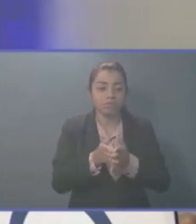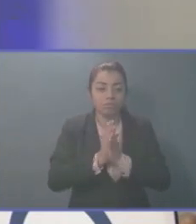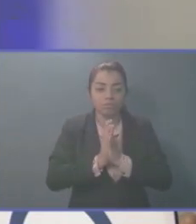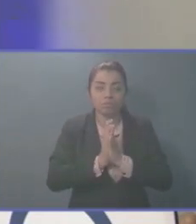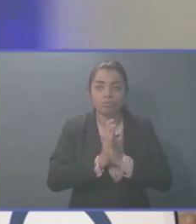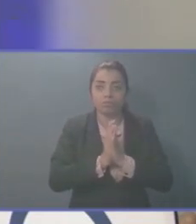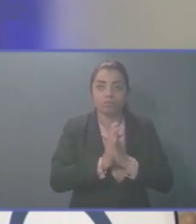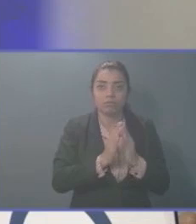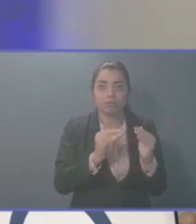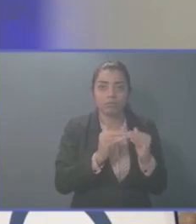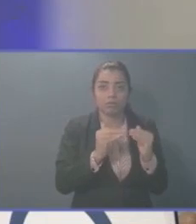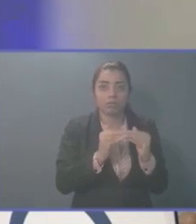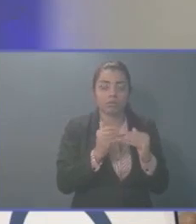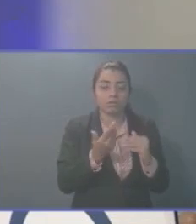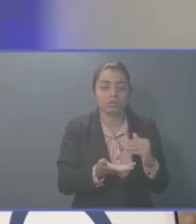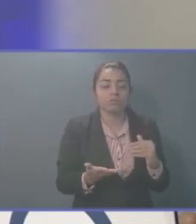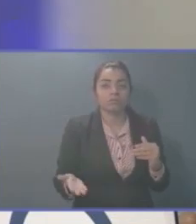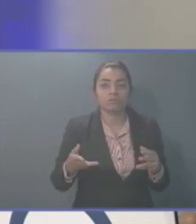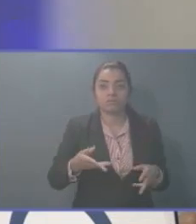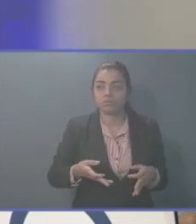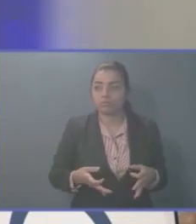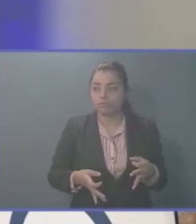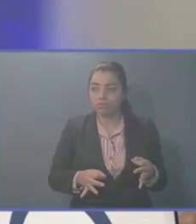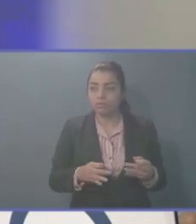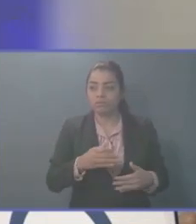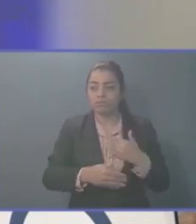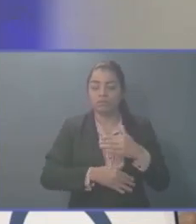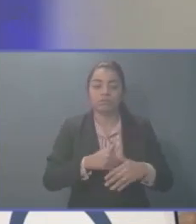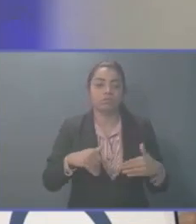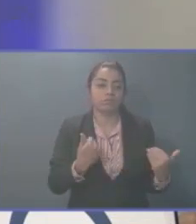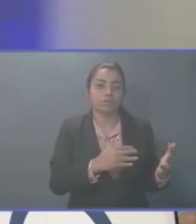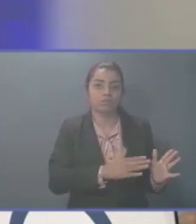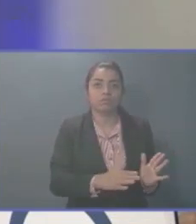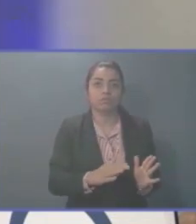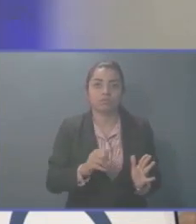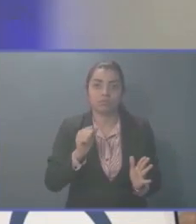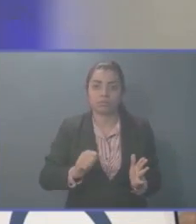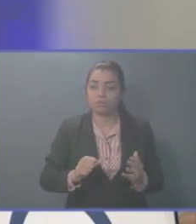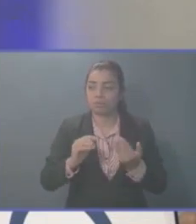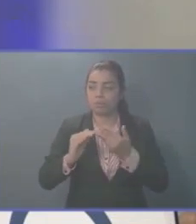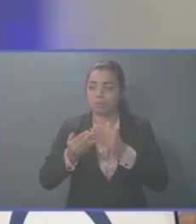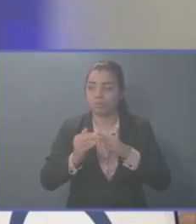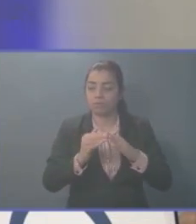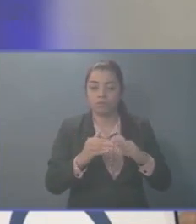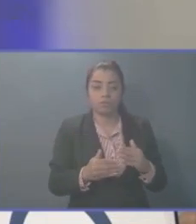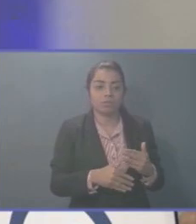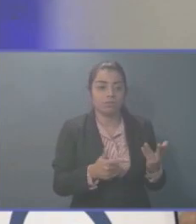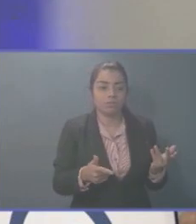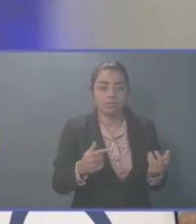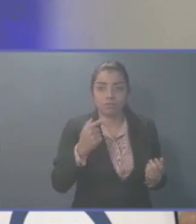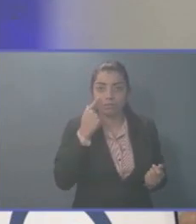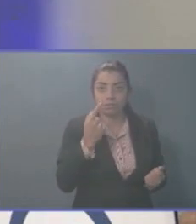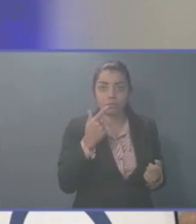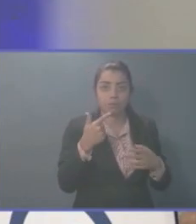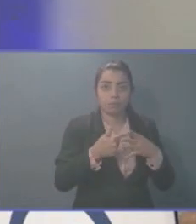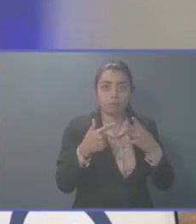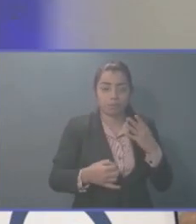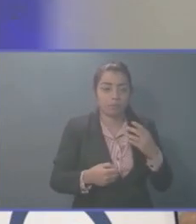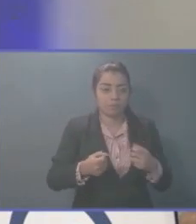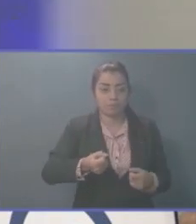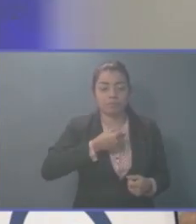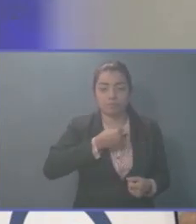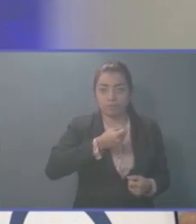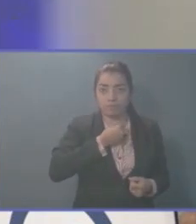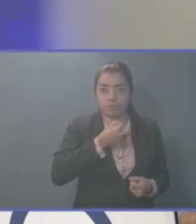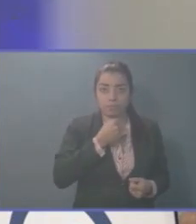solicitaba a través de los mecanismos que la misma ley nos habilita a los ciudadanos, a través de la ley de acceso a la información,